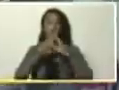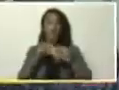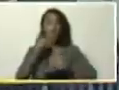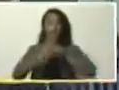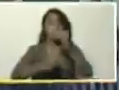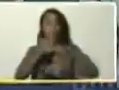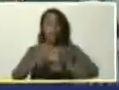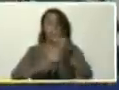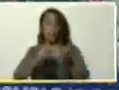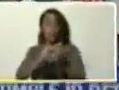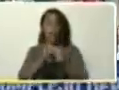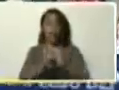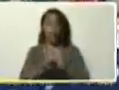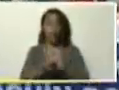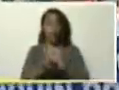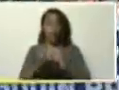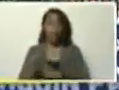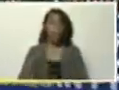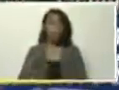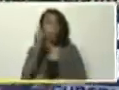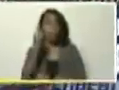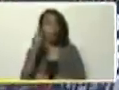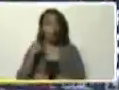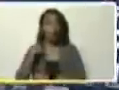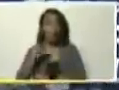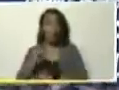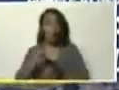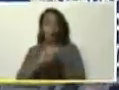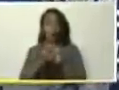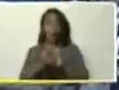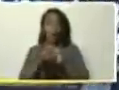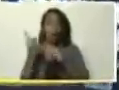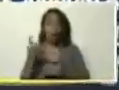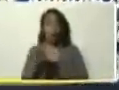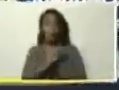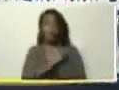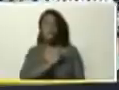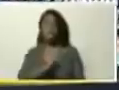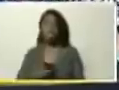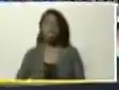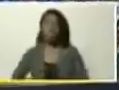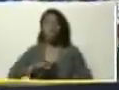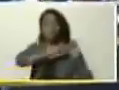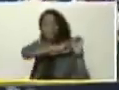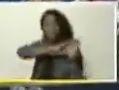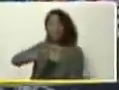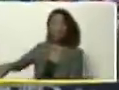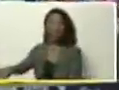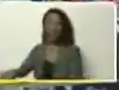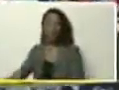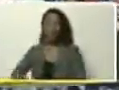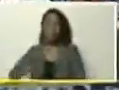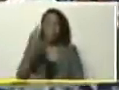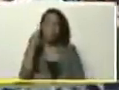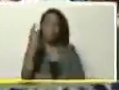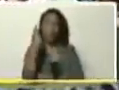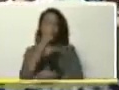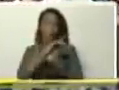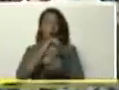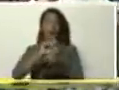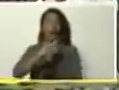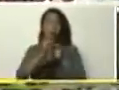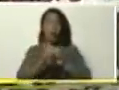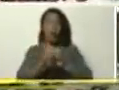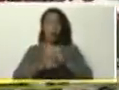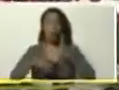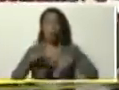ser cambiado. Y lo primero que tenemos que cambiar es la flojera. Lo primero que tenemos que cambiar son los